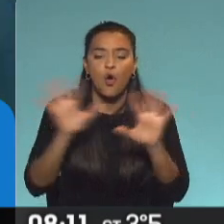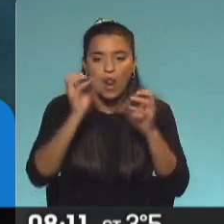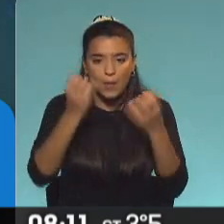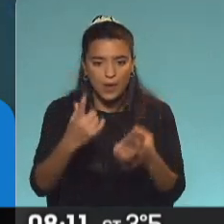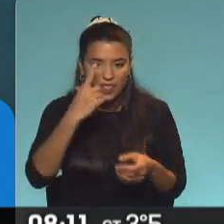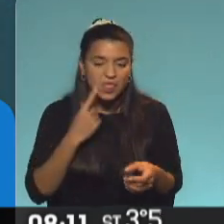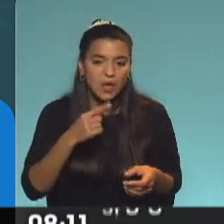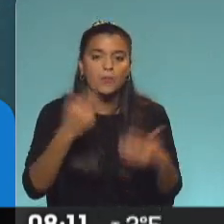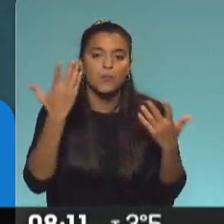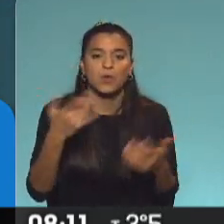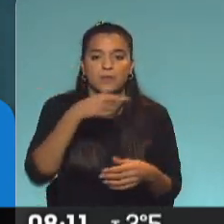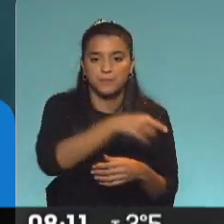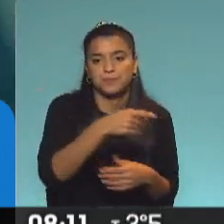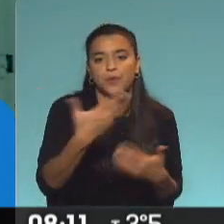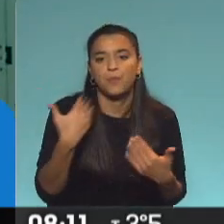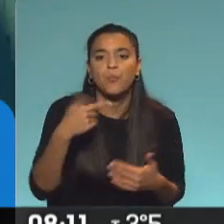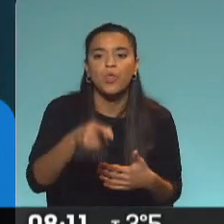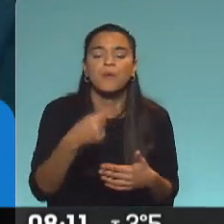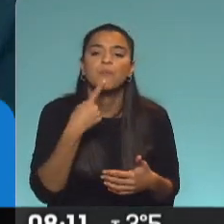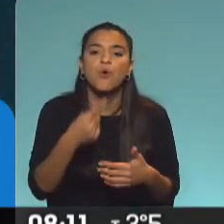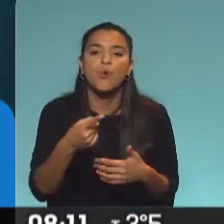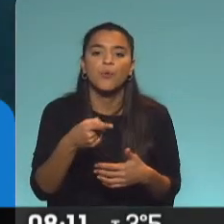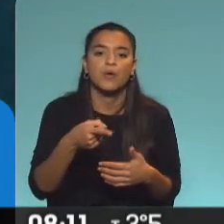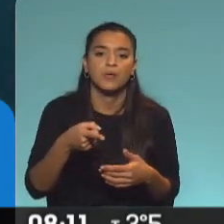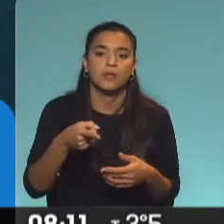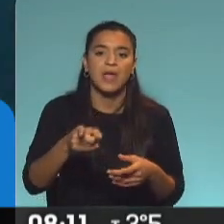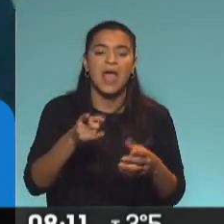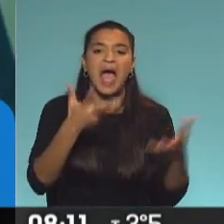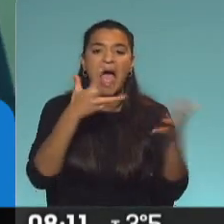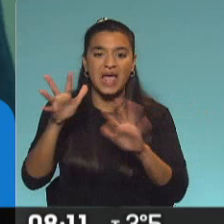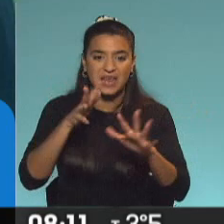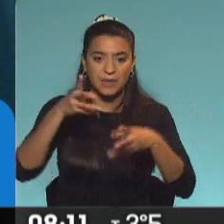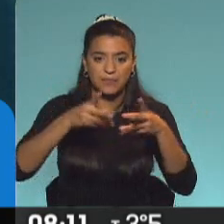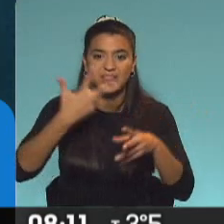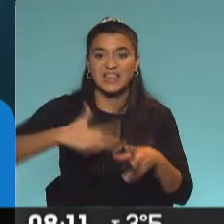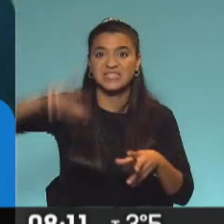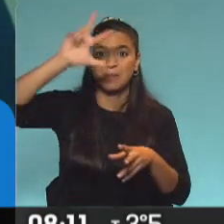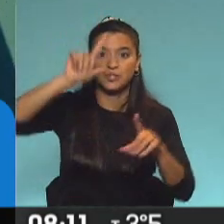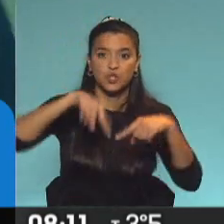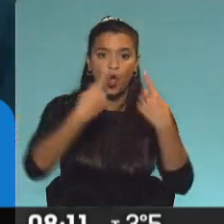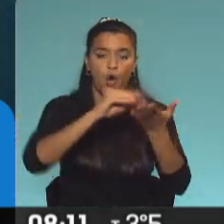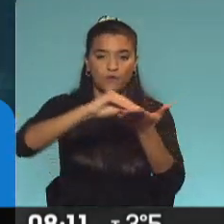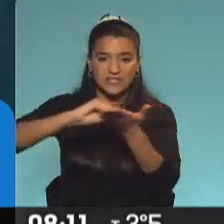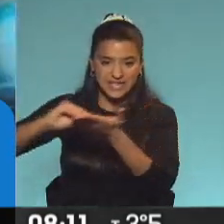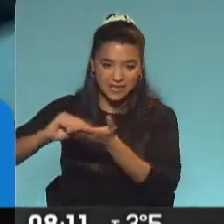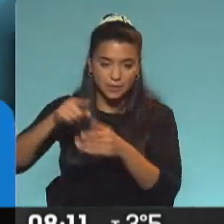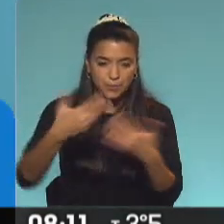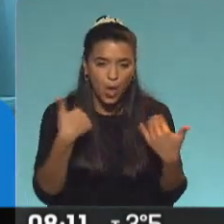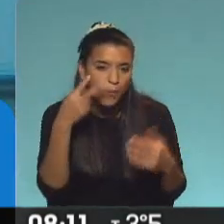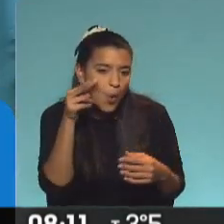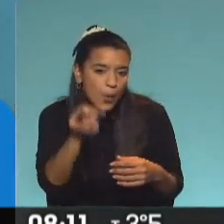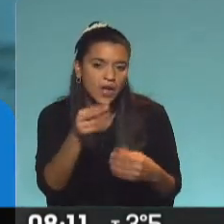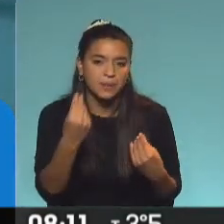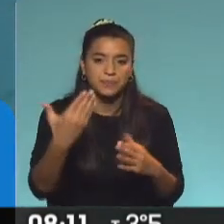días. Bueno, acá podemos ver una pequeña unidad de tratamiento de aire, acá en el tercer piso de las oficinas, que, como podemos